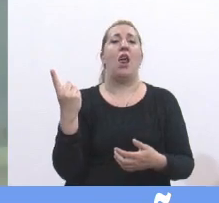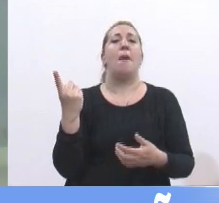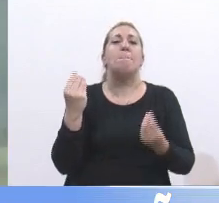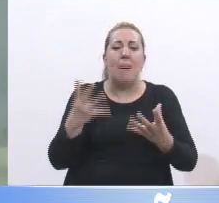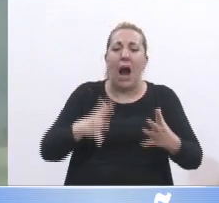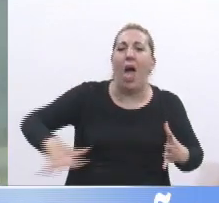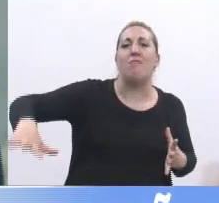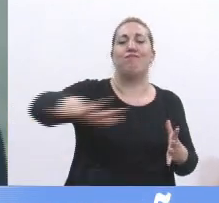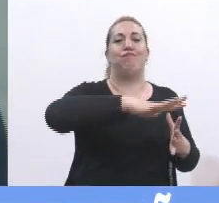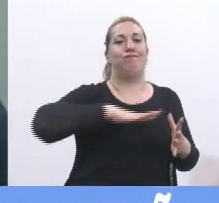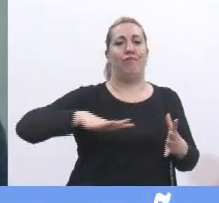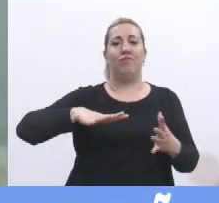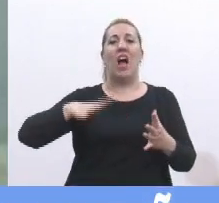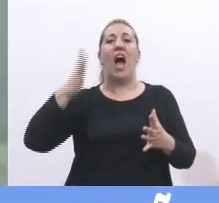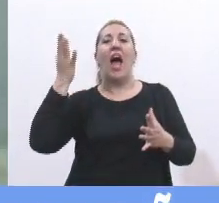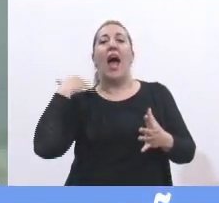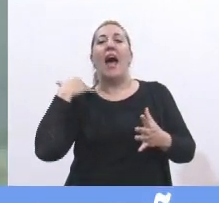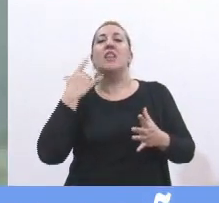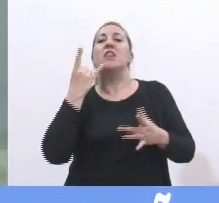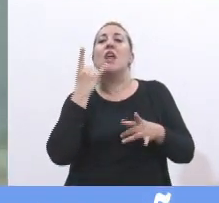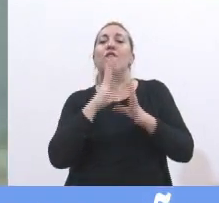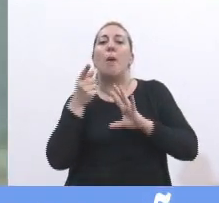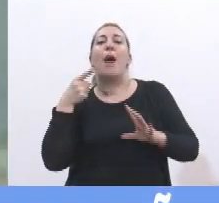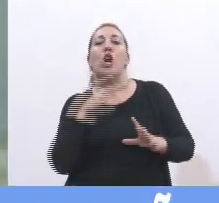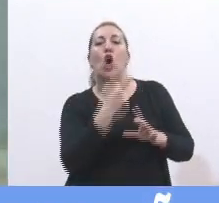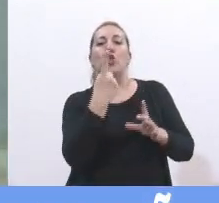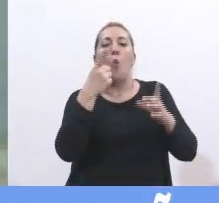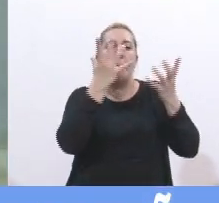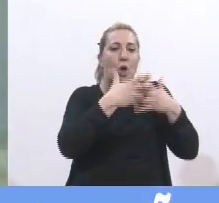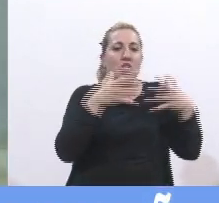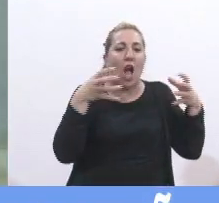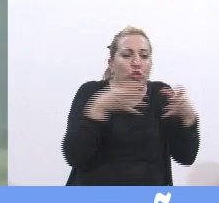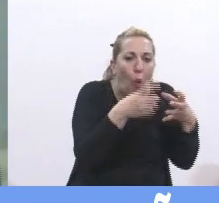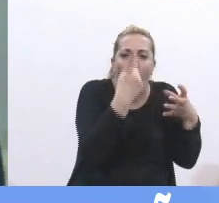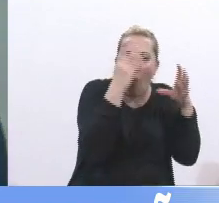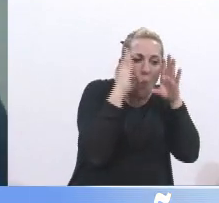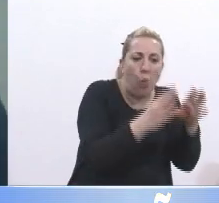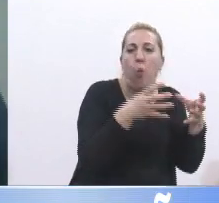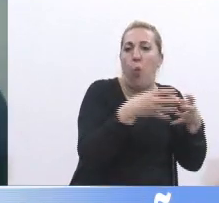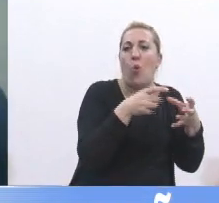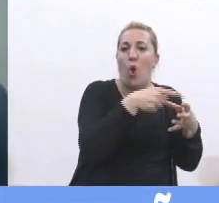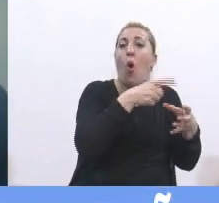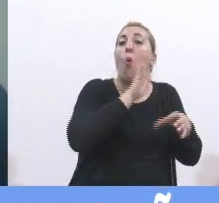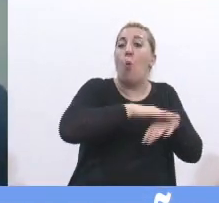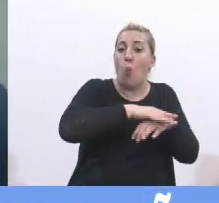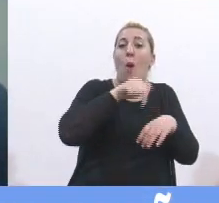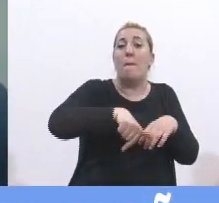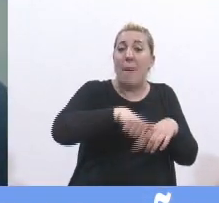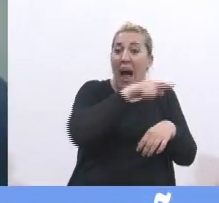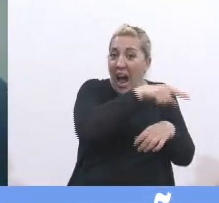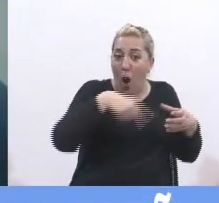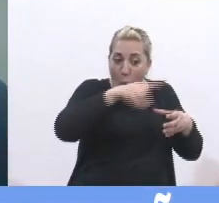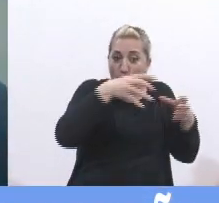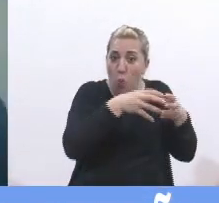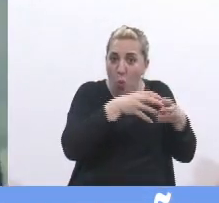y popular en contra de un proyecto centralista que dejó el país endeudado y que esa plata que se pidió